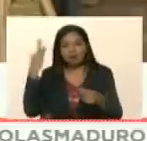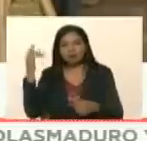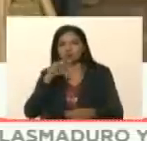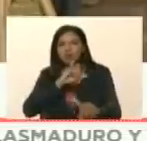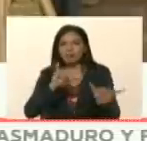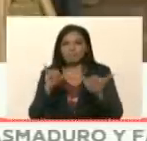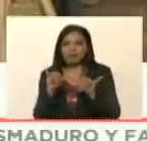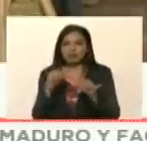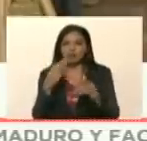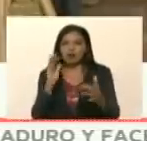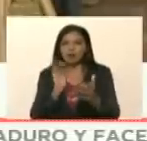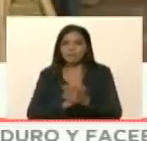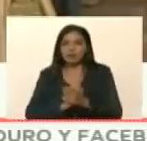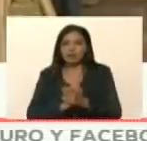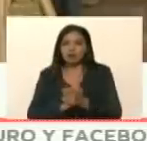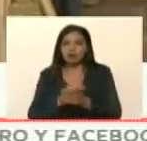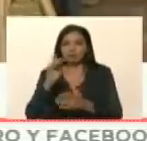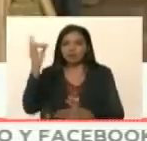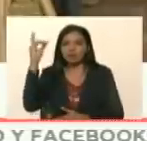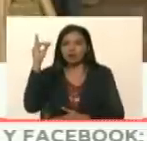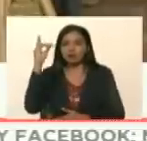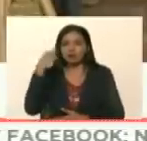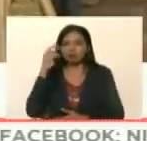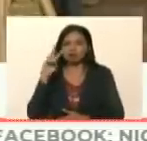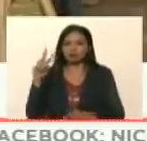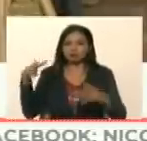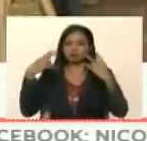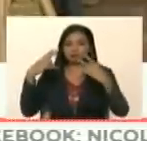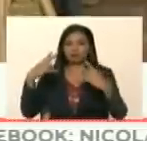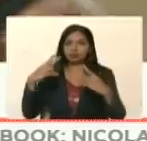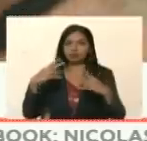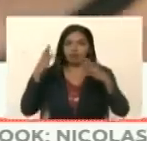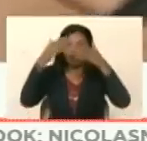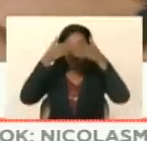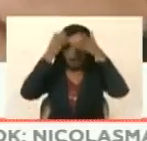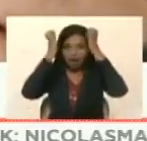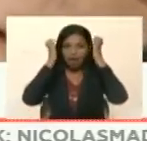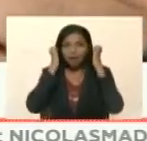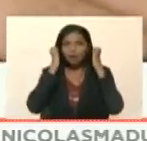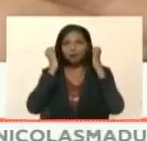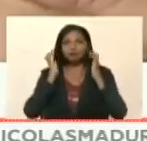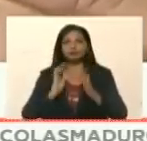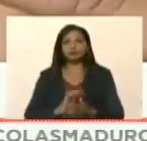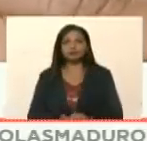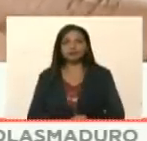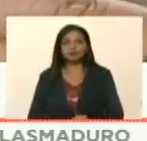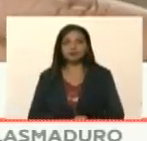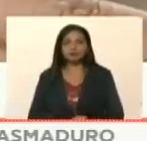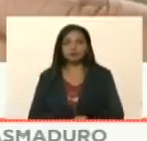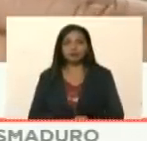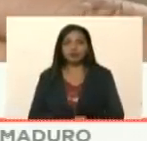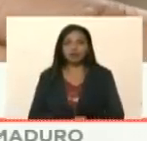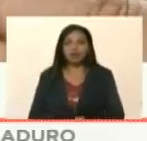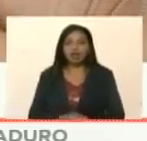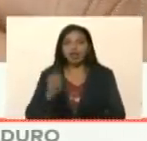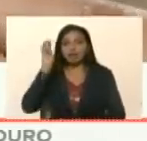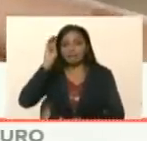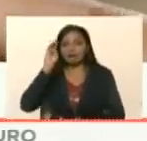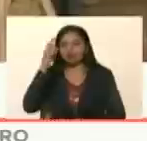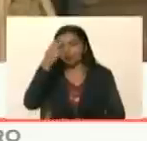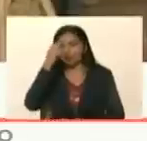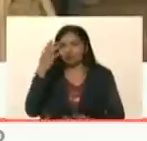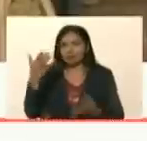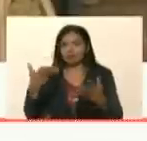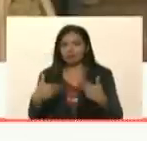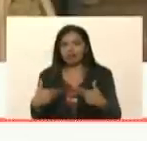ustedes, compañeros bolivianos, que me ven, Evo Morales Jaima, el maestro Sri Ravi Shankar me